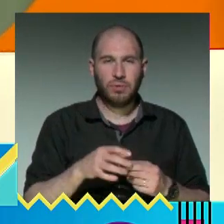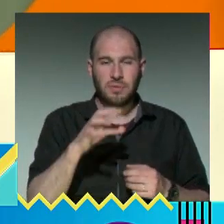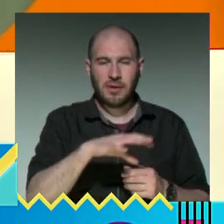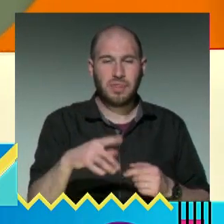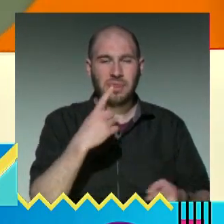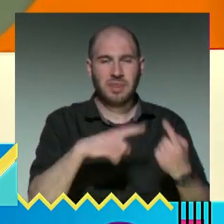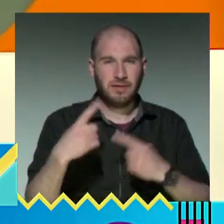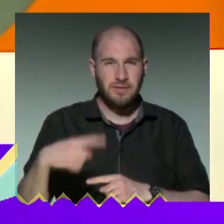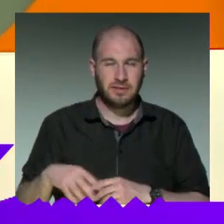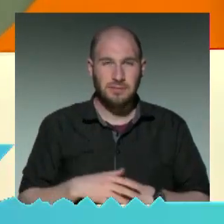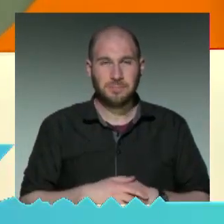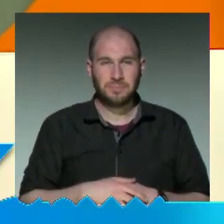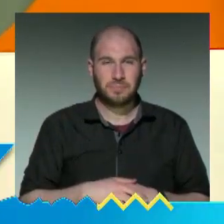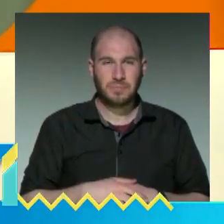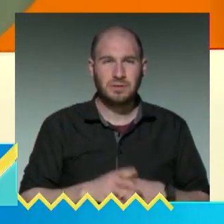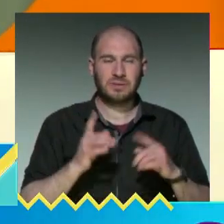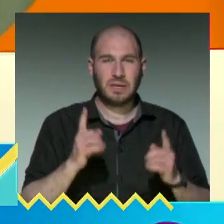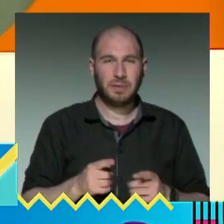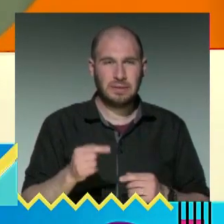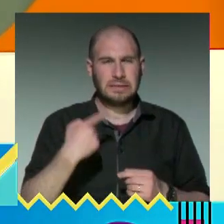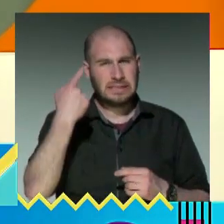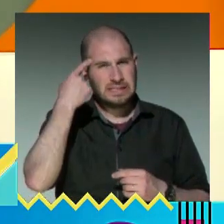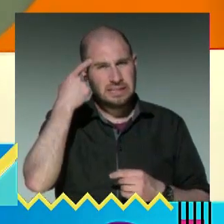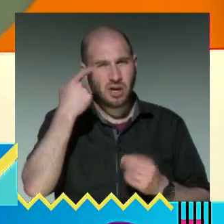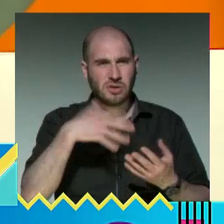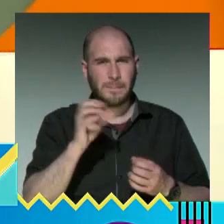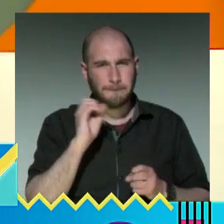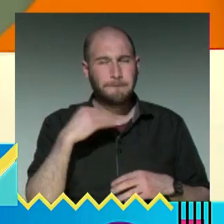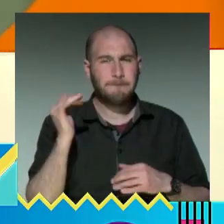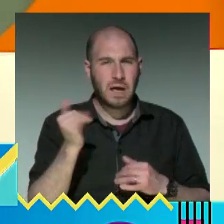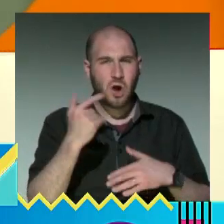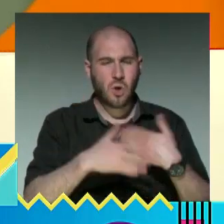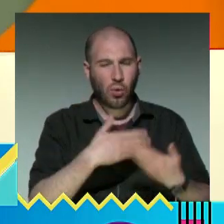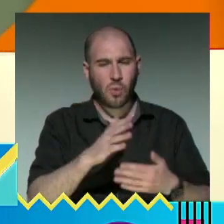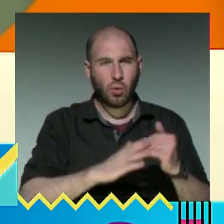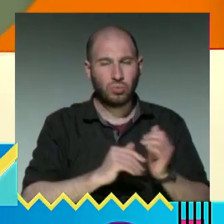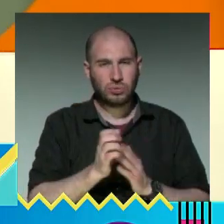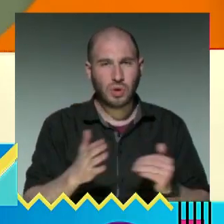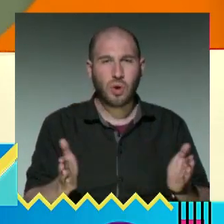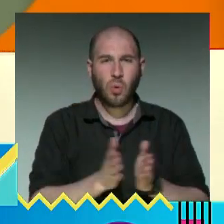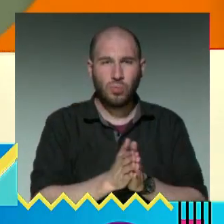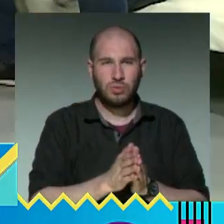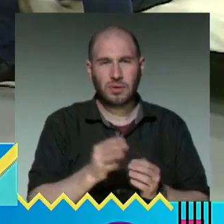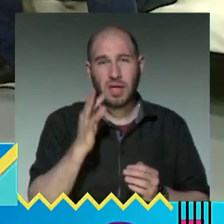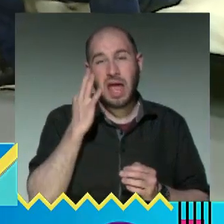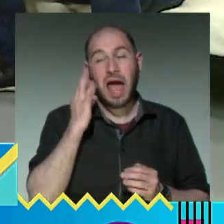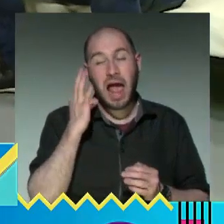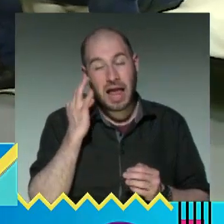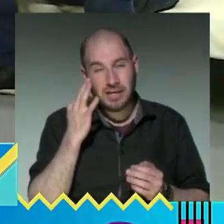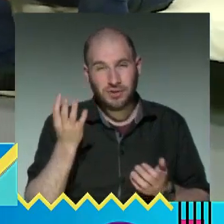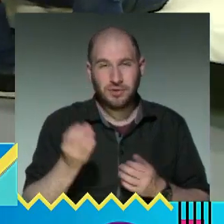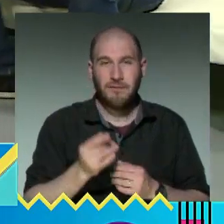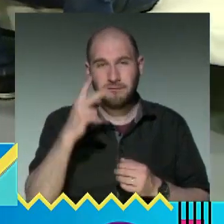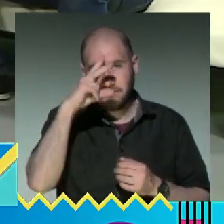distintos actores. Y uno piensa que lo ideal es construir en conjunto, de al menos llegar a